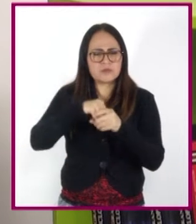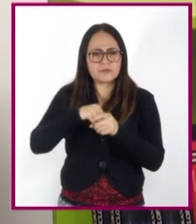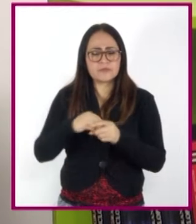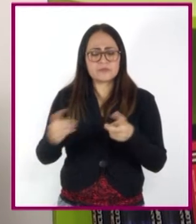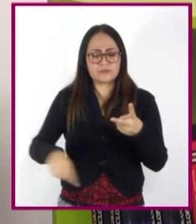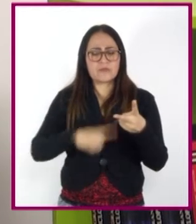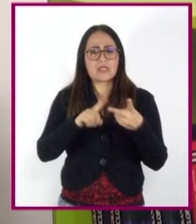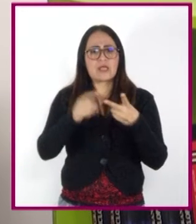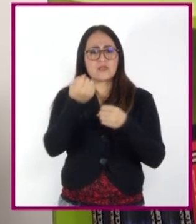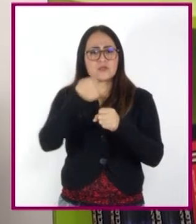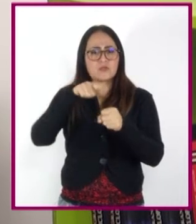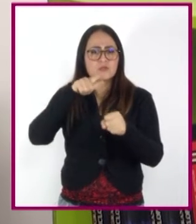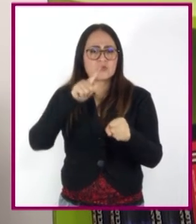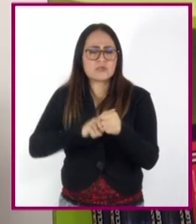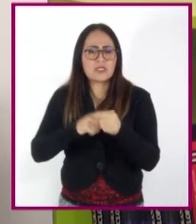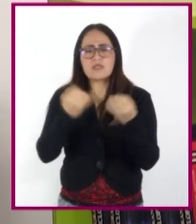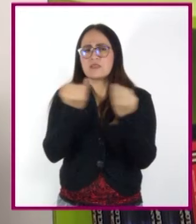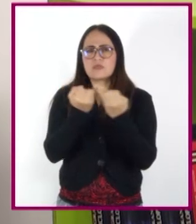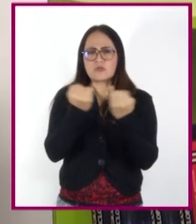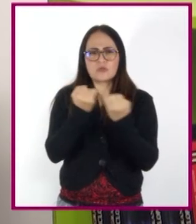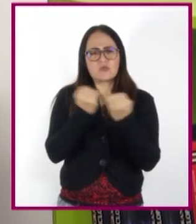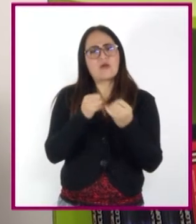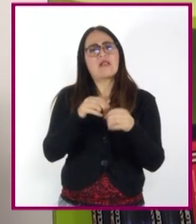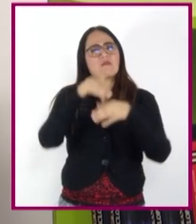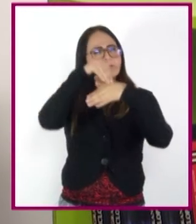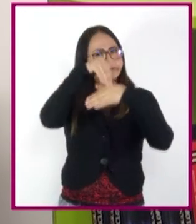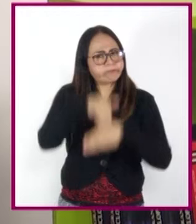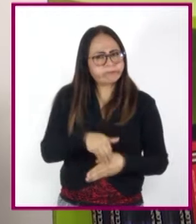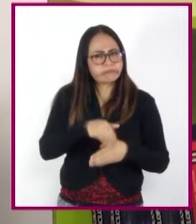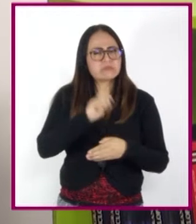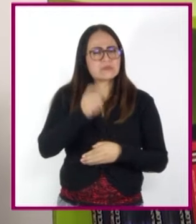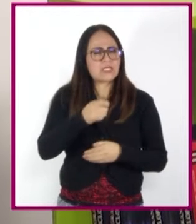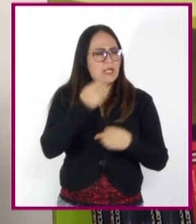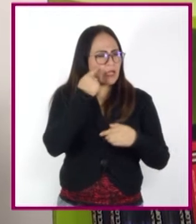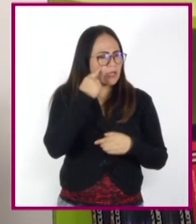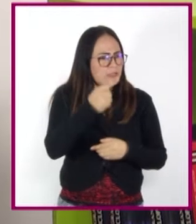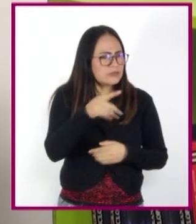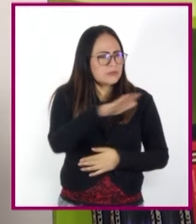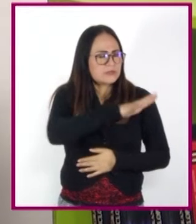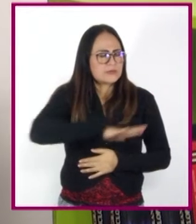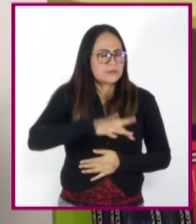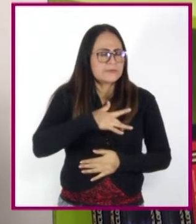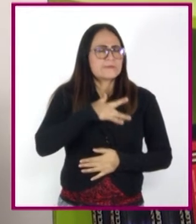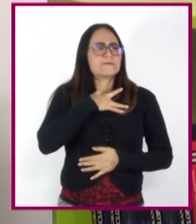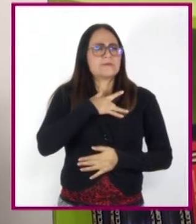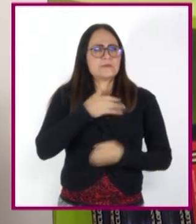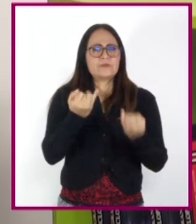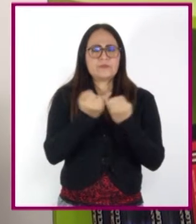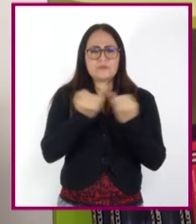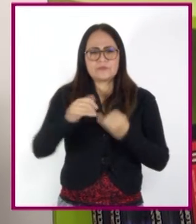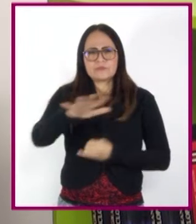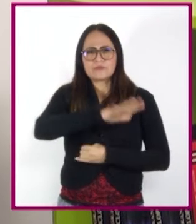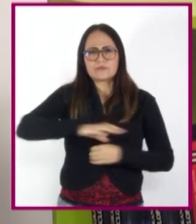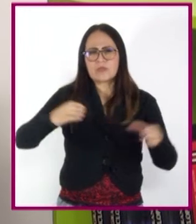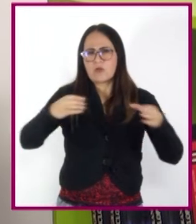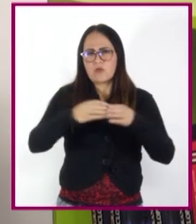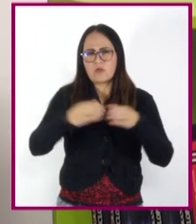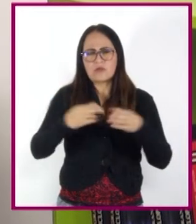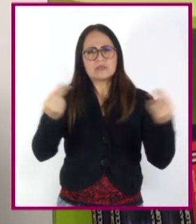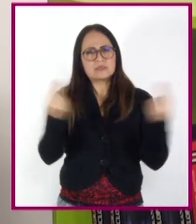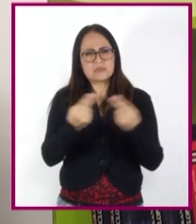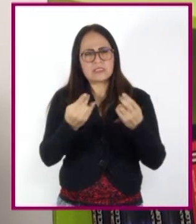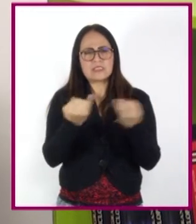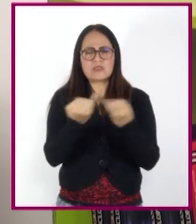la adopción de políticas de inclusión requiere de sensibilidad hacia el contexto y necesidades locales y el desarrollo de actitudes